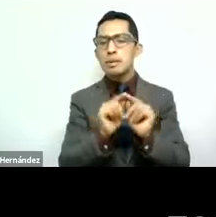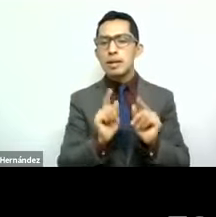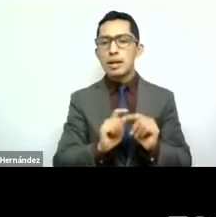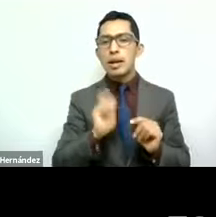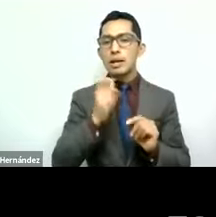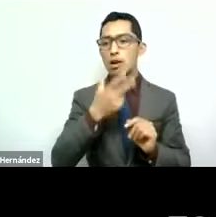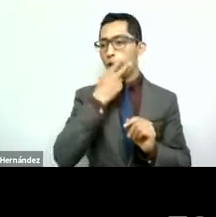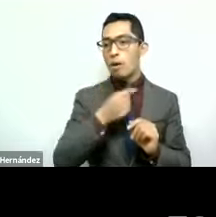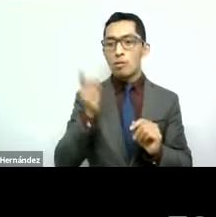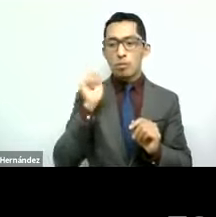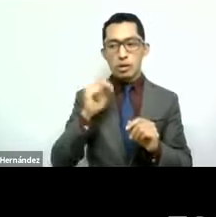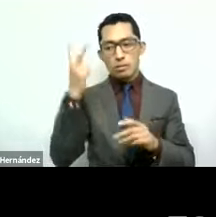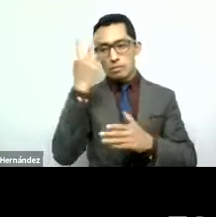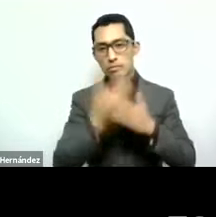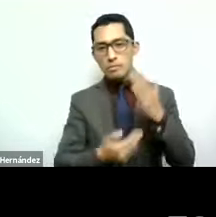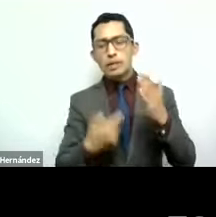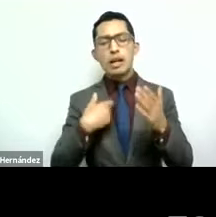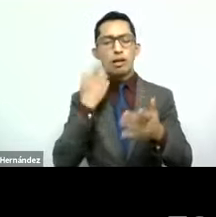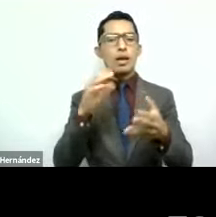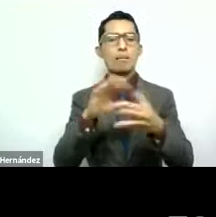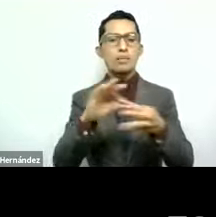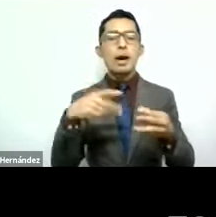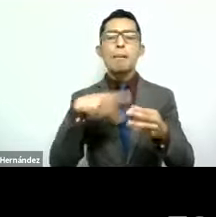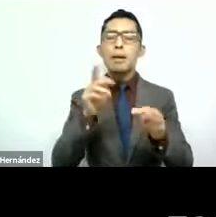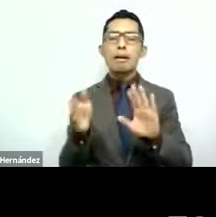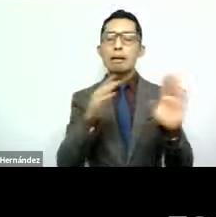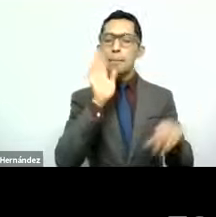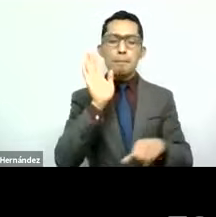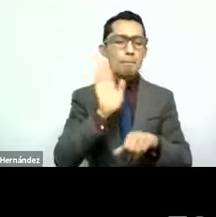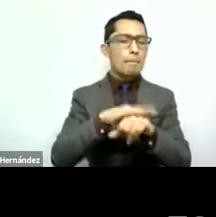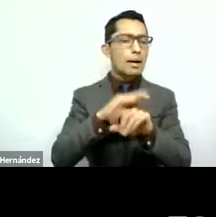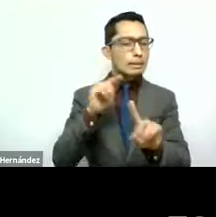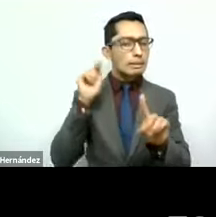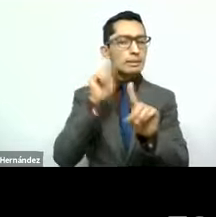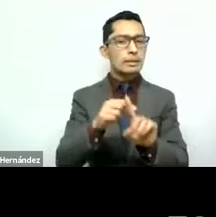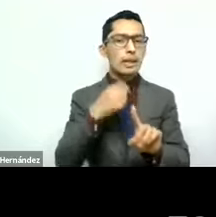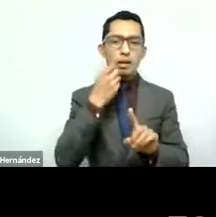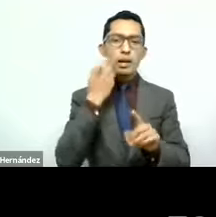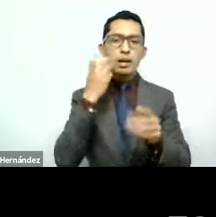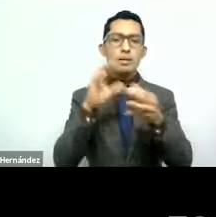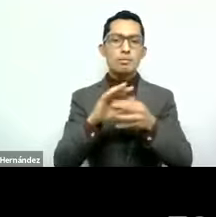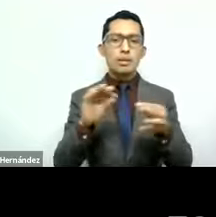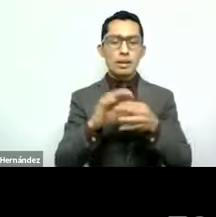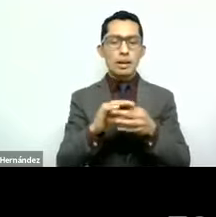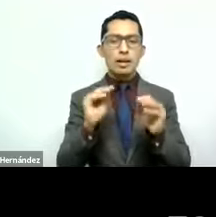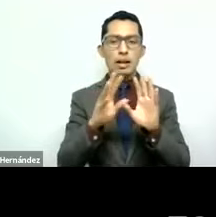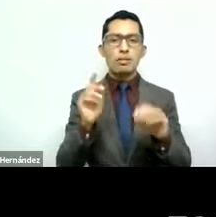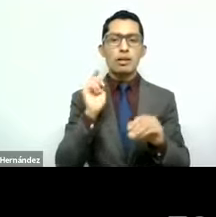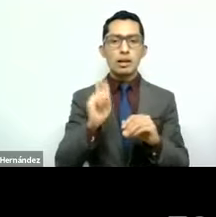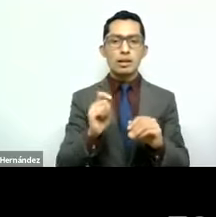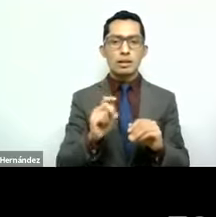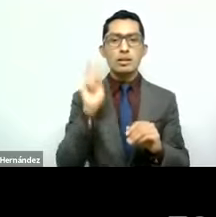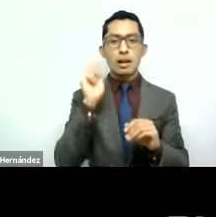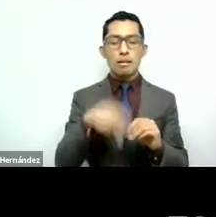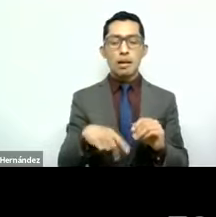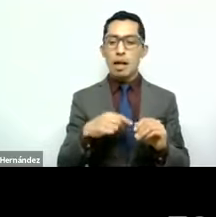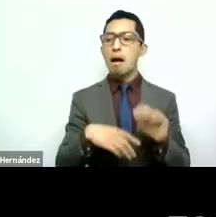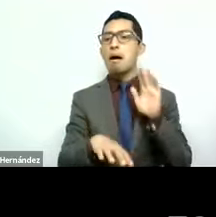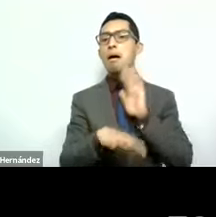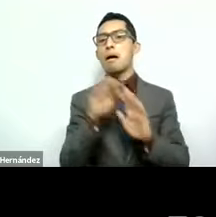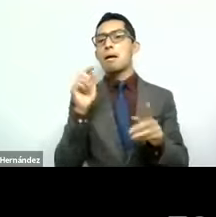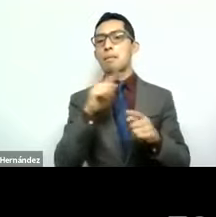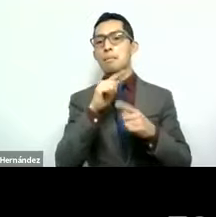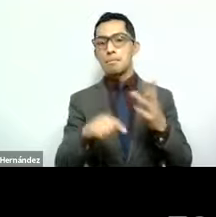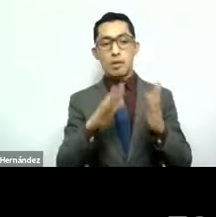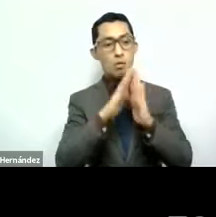perspectiva de género, pero sí lo que quiero es enfatizar que me llaman la atención varias cosas en relación con